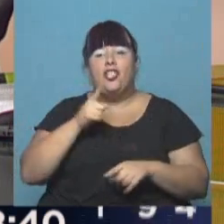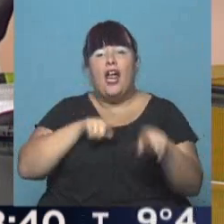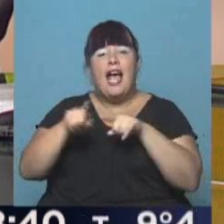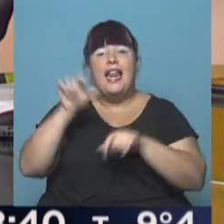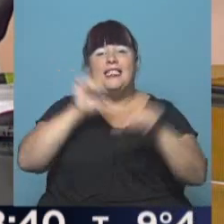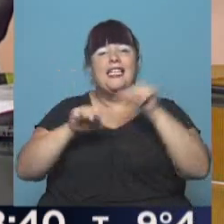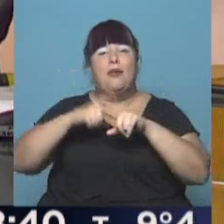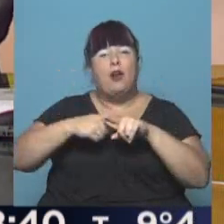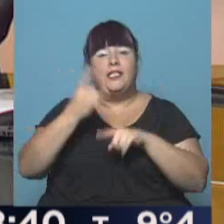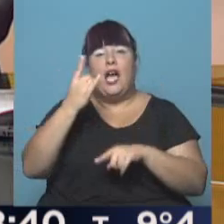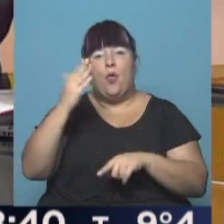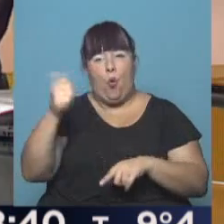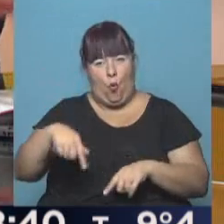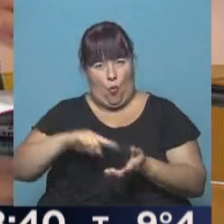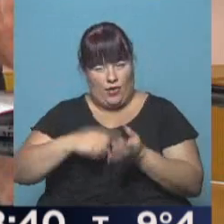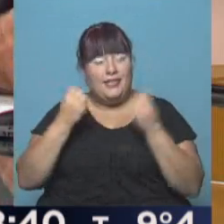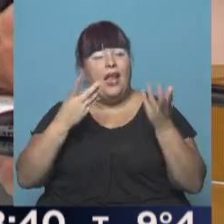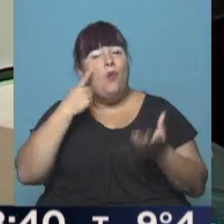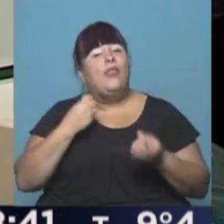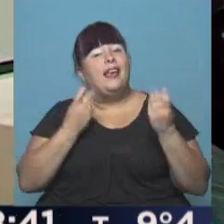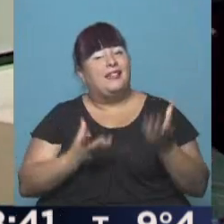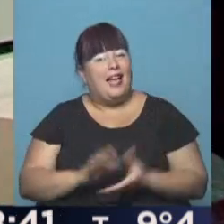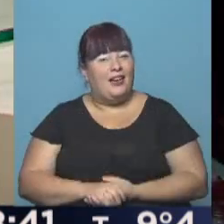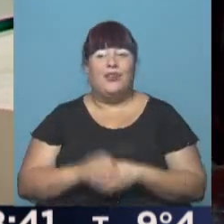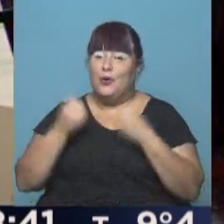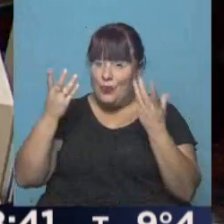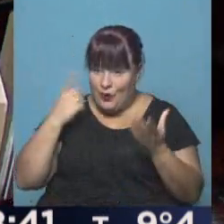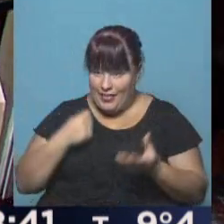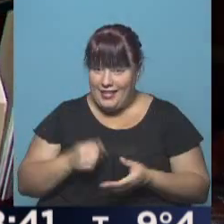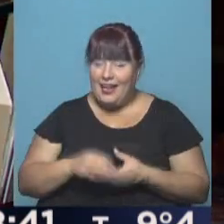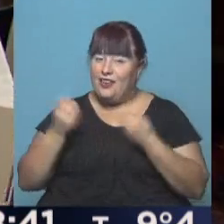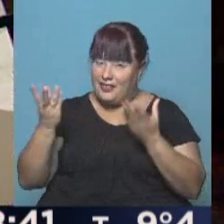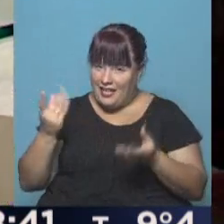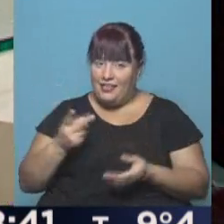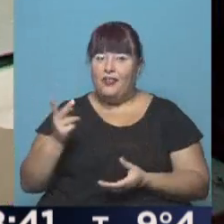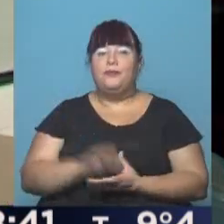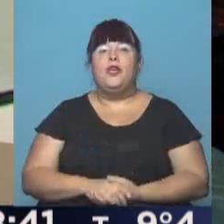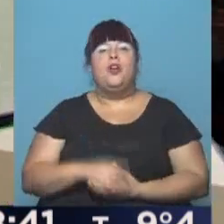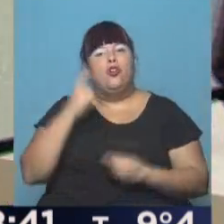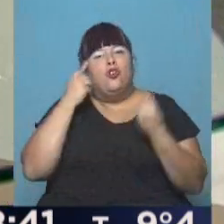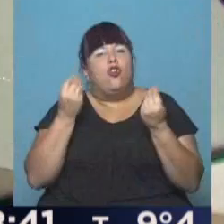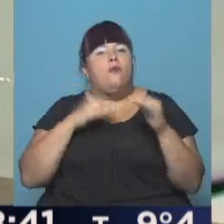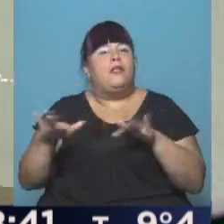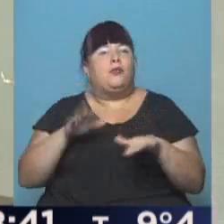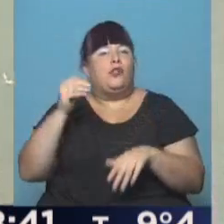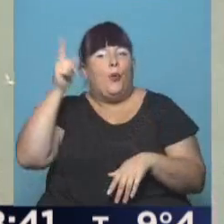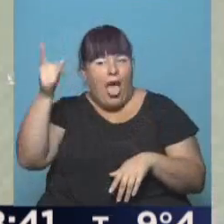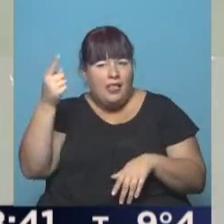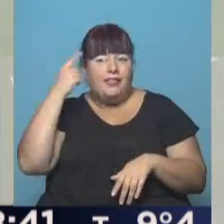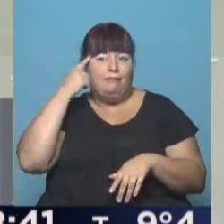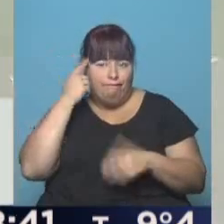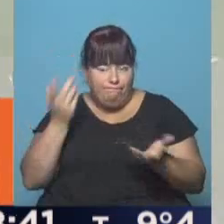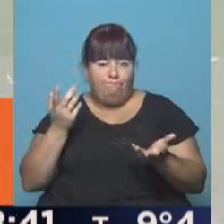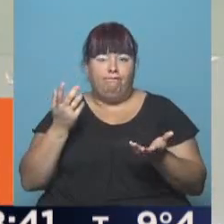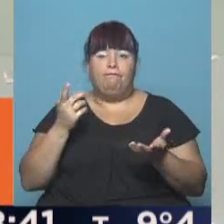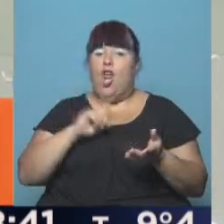de Ciencia Política de la Universidad de Buenos Aires. Elsa, buen día, ¿cómo le va? Buen día Fernando, Pablo. ¿Cómo analizamos la situación de Brasil teniendo en cuenta